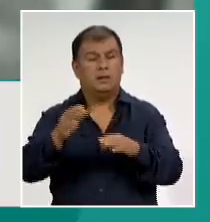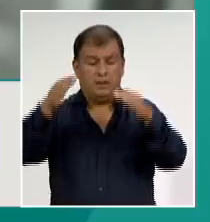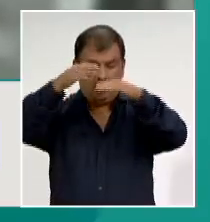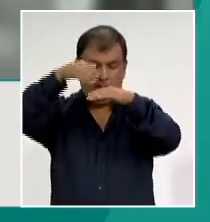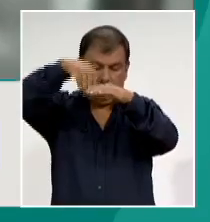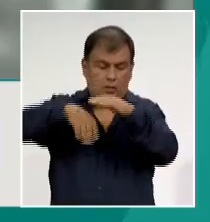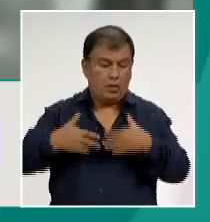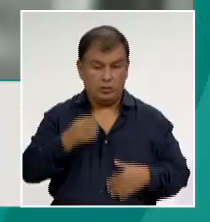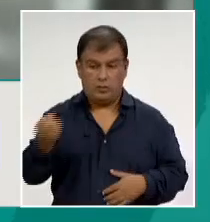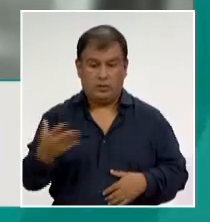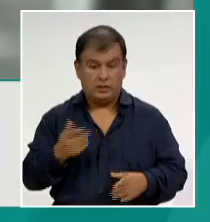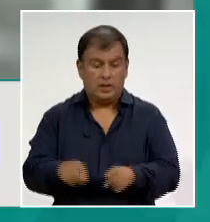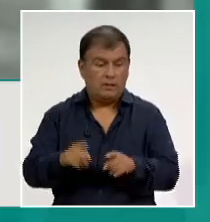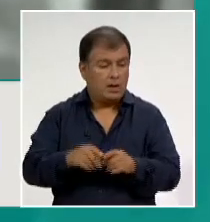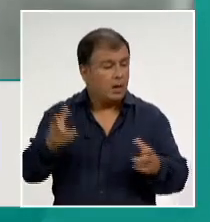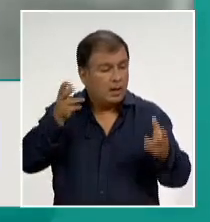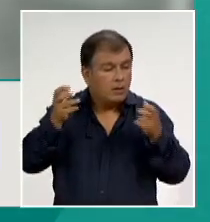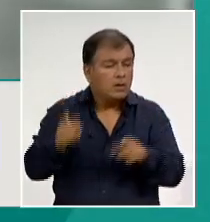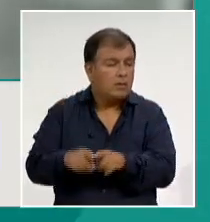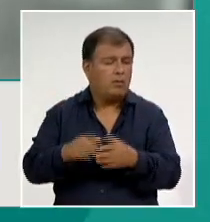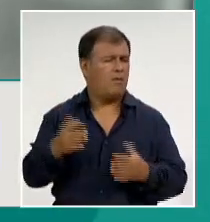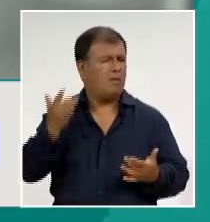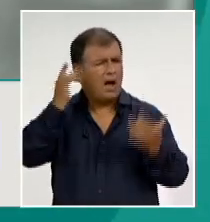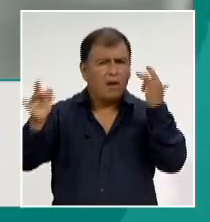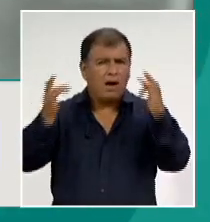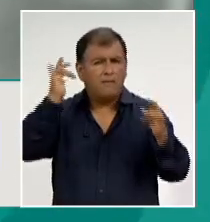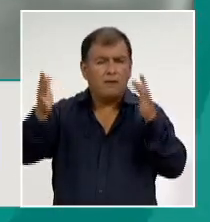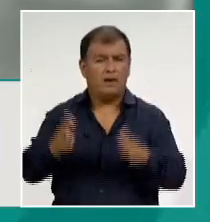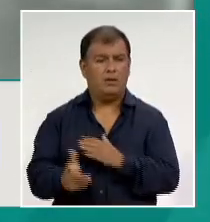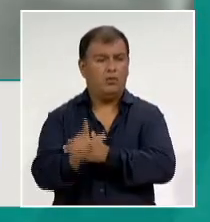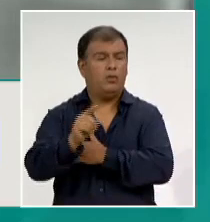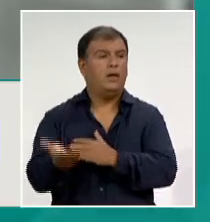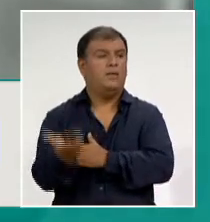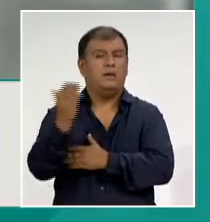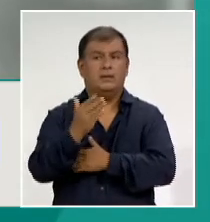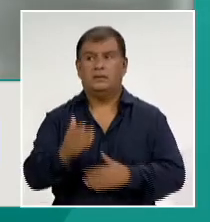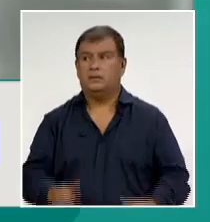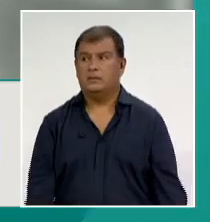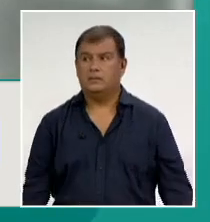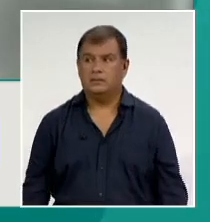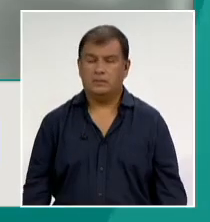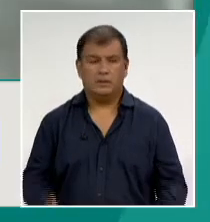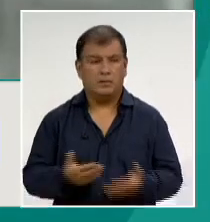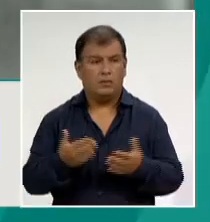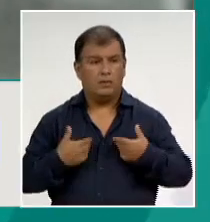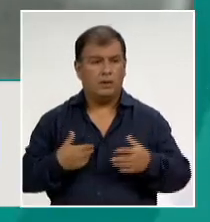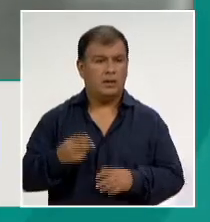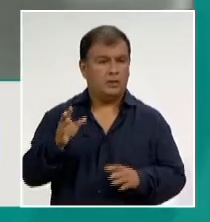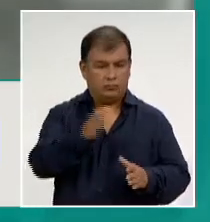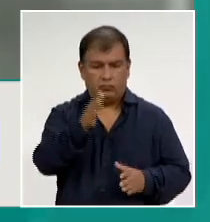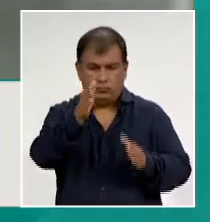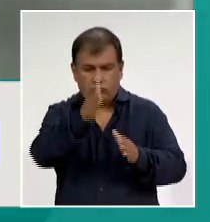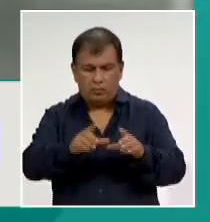tragaluz. Ellos nos indican que escucharon bastantes ruidos el lunes en la mañana también. Sí, mientras tú estás hablando, Ricardo, tenemos acá en doble pantalla esa